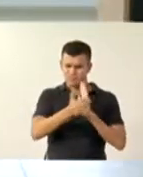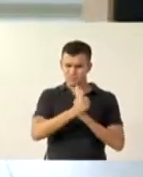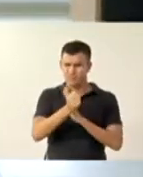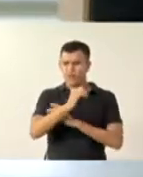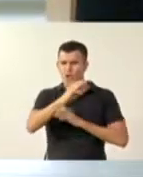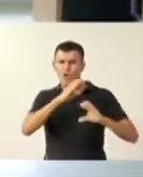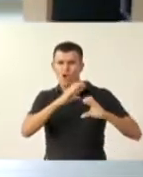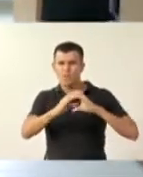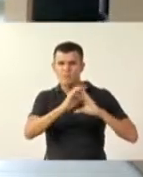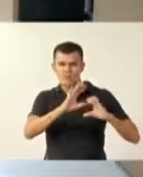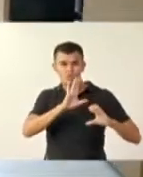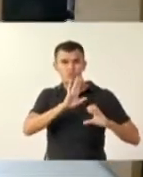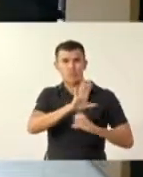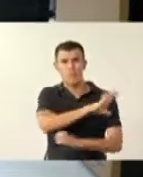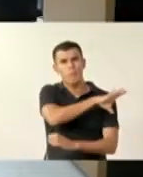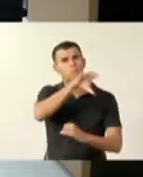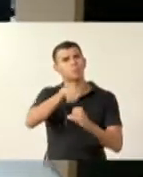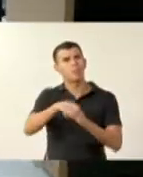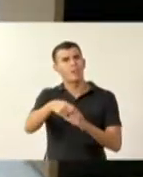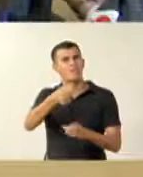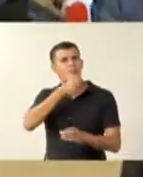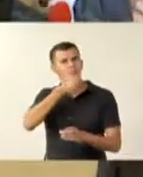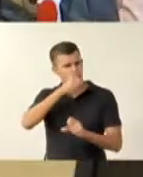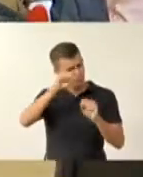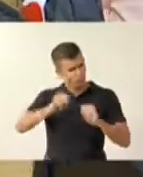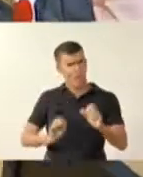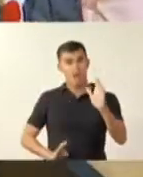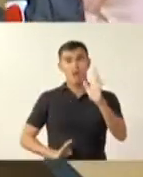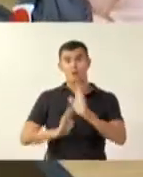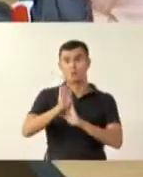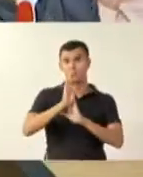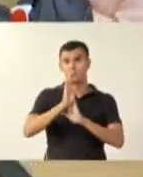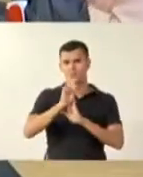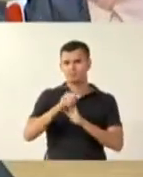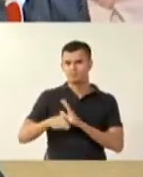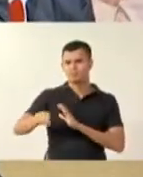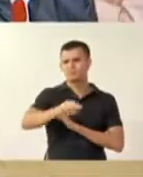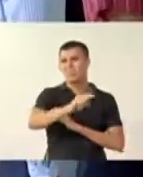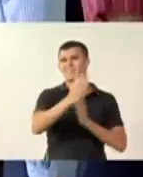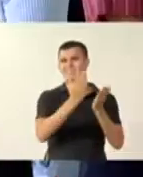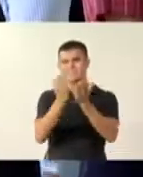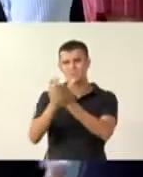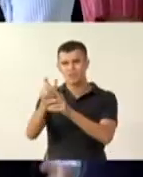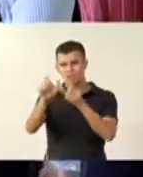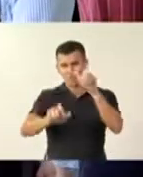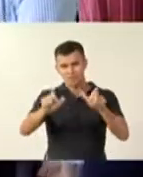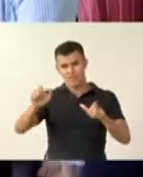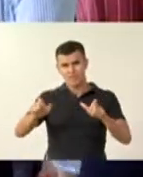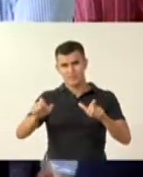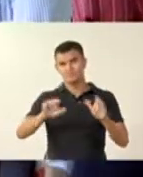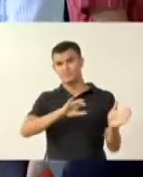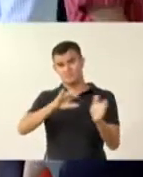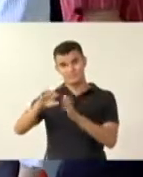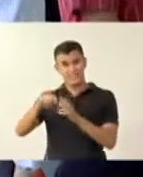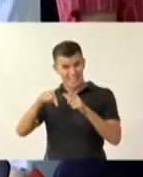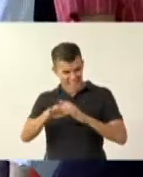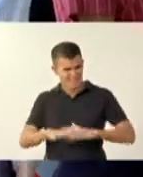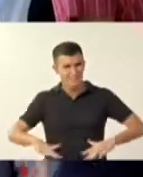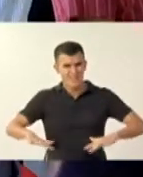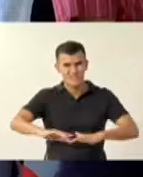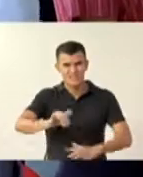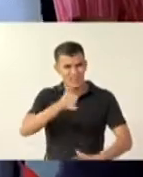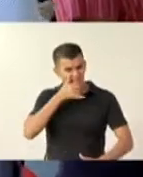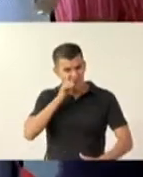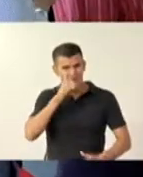ámbito periodístico que aporten al crecimiento profesional de sus estudiantes. Este laboratorio es un viejo sueño